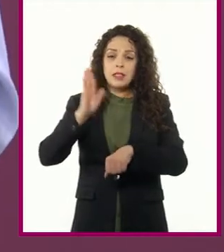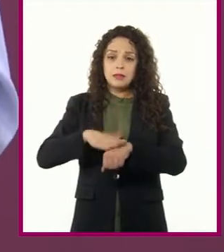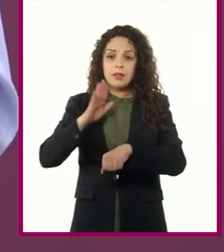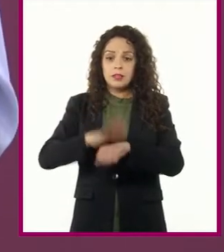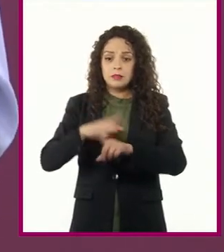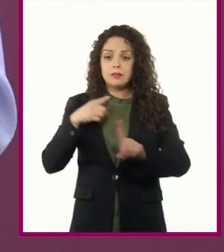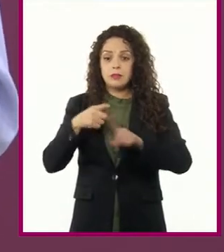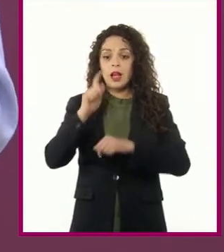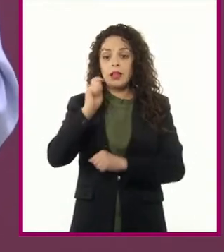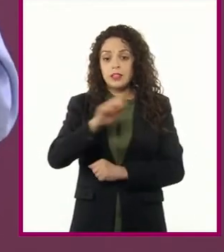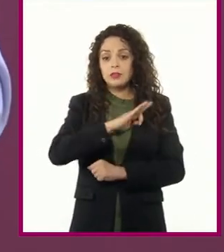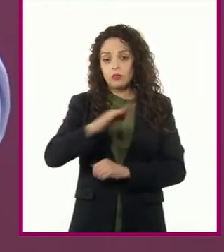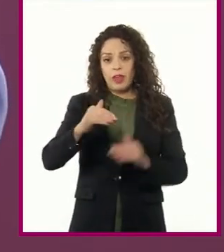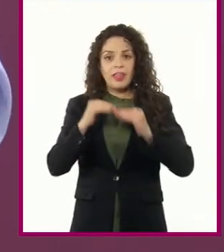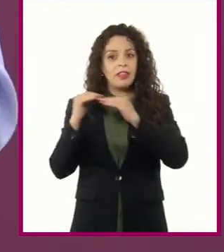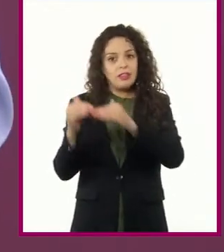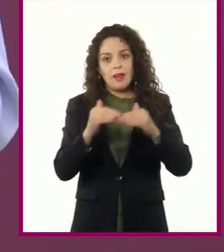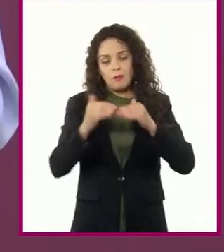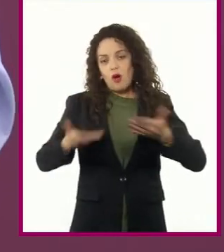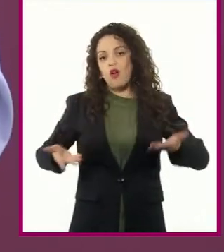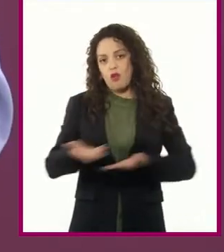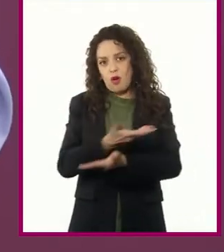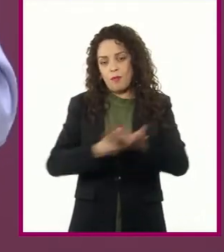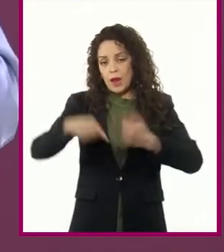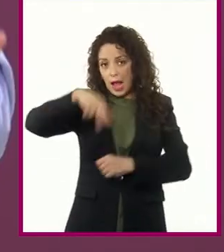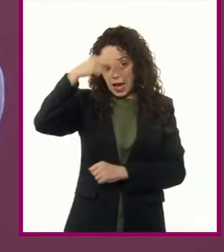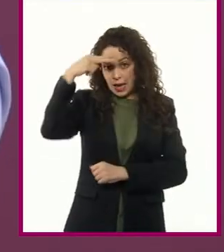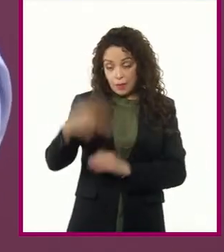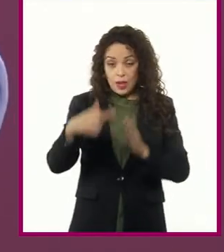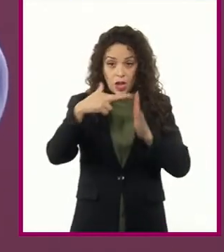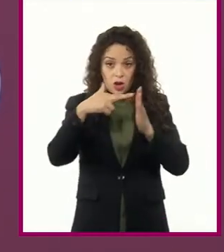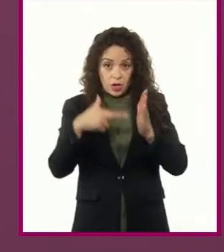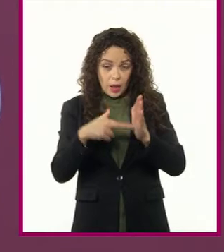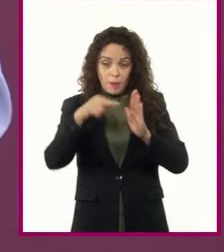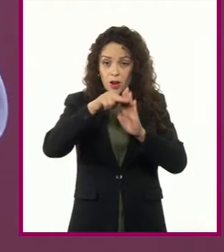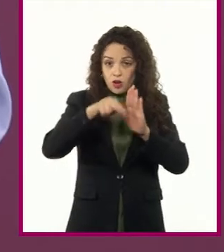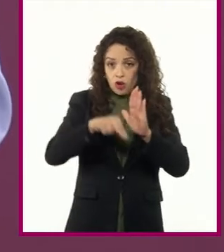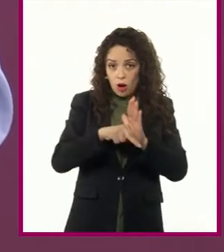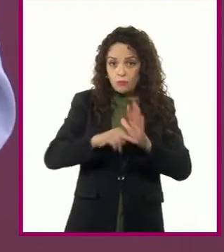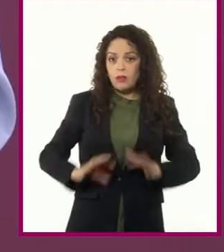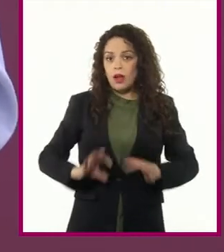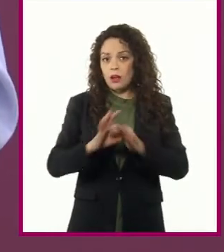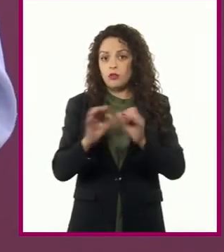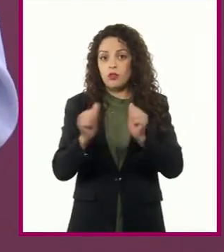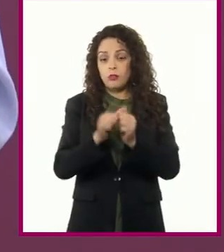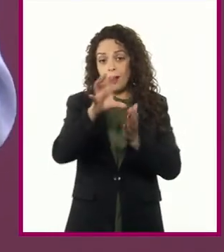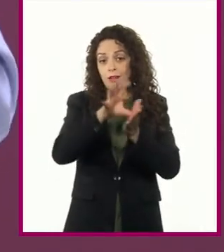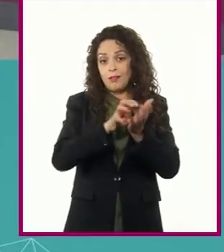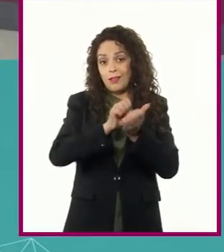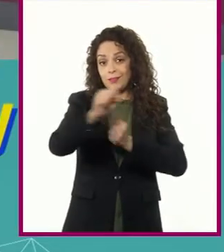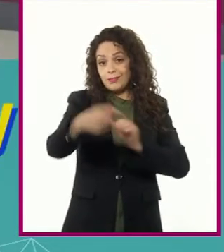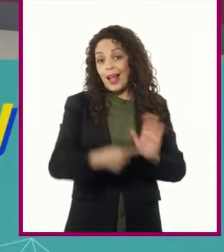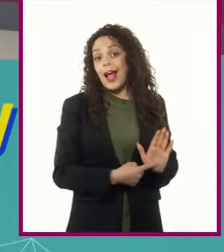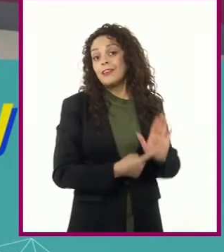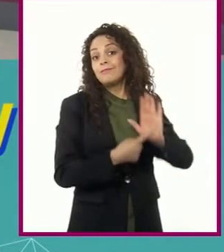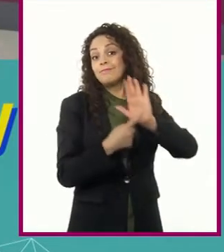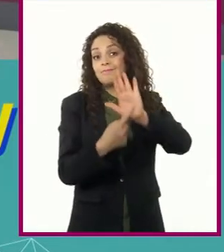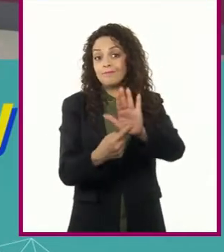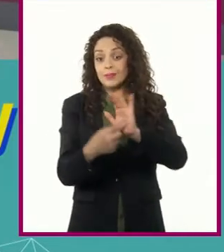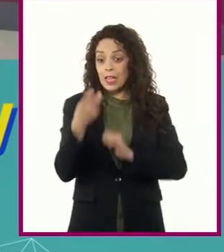convivencia democrática. En nuestro país, las normas y reglamentos están basados en la Constitución política, lo